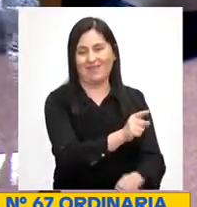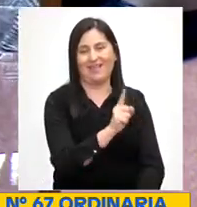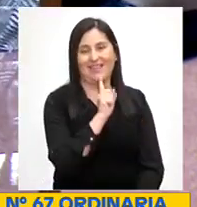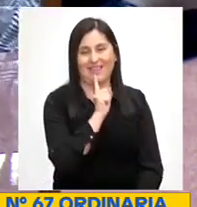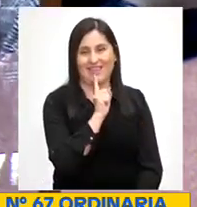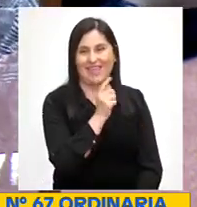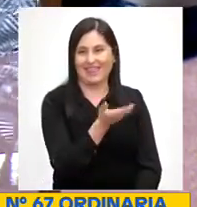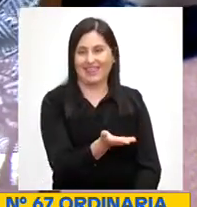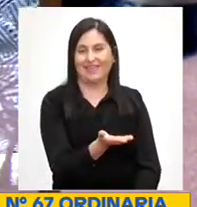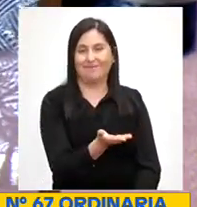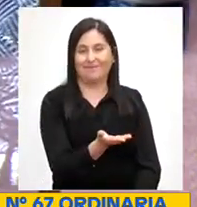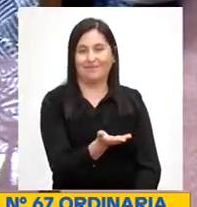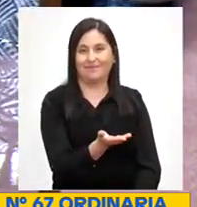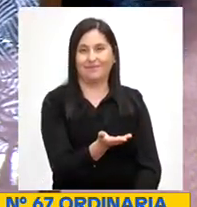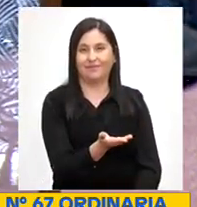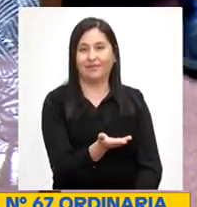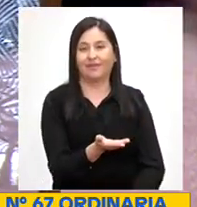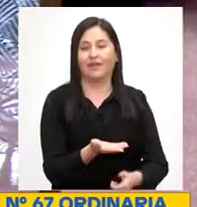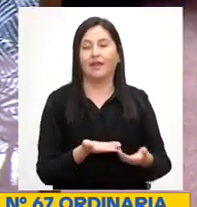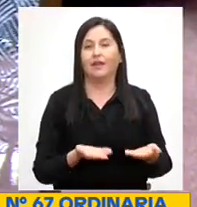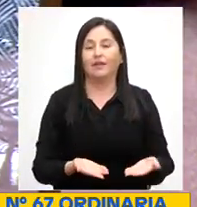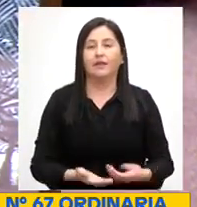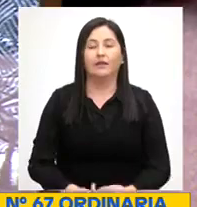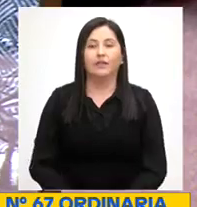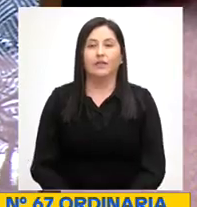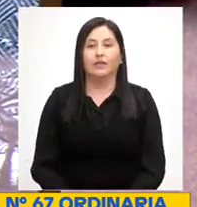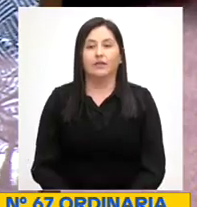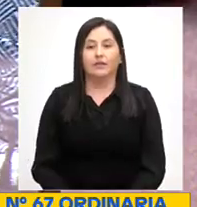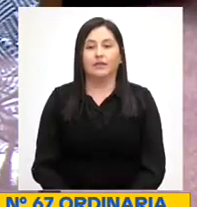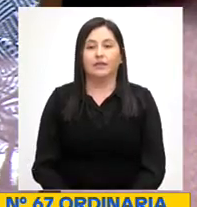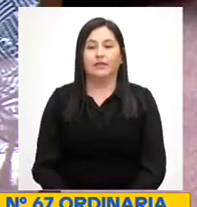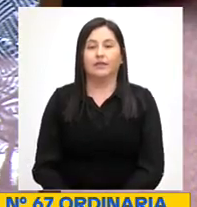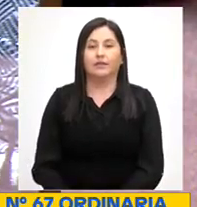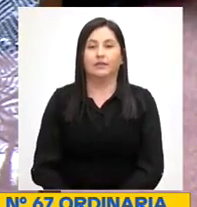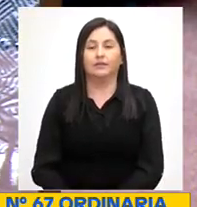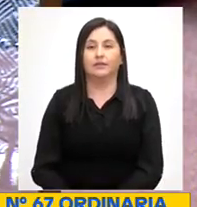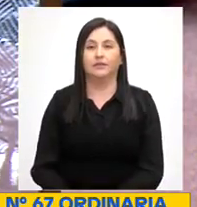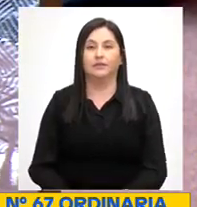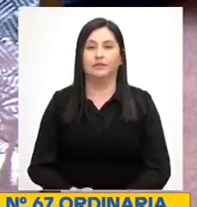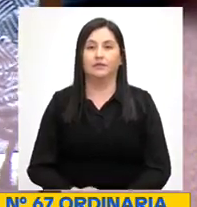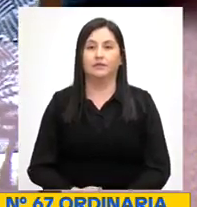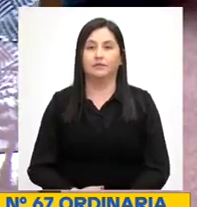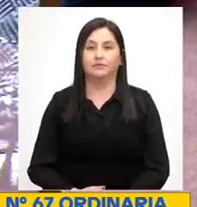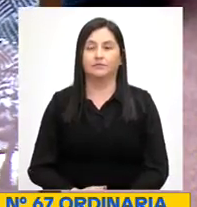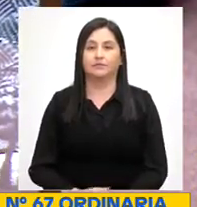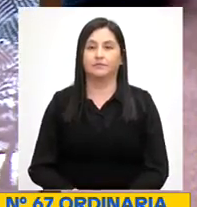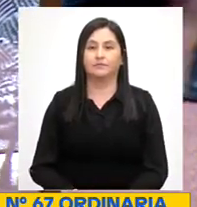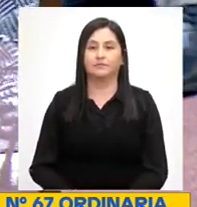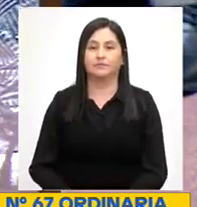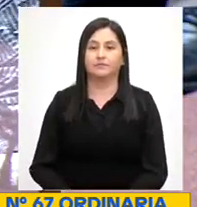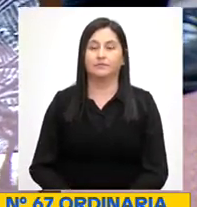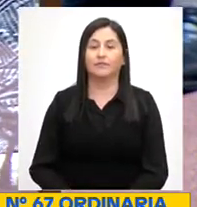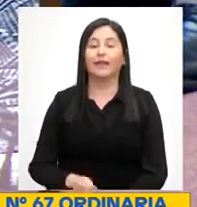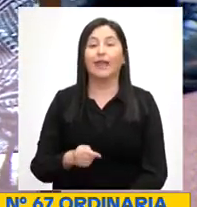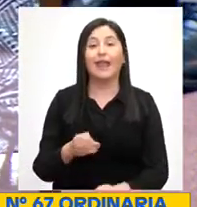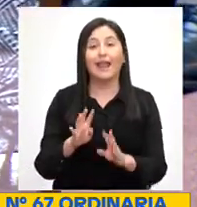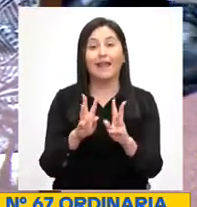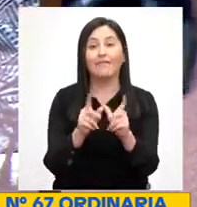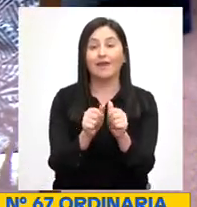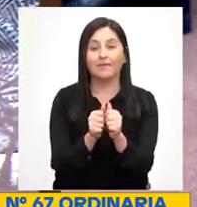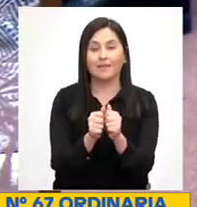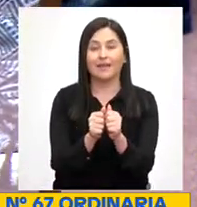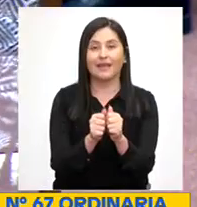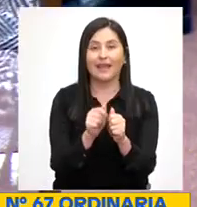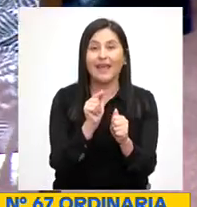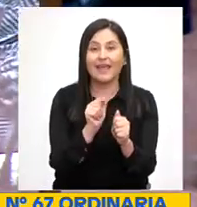entonces eh como estamos convencidos en que eh en la familia es el espacio